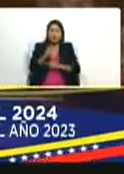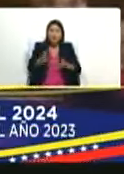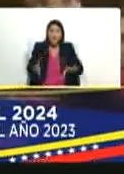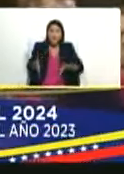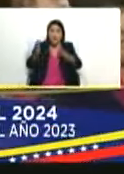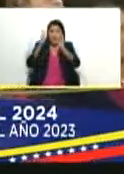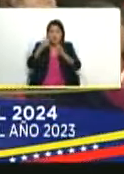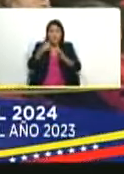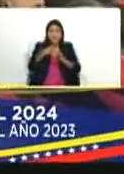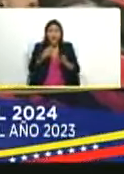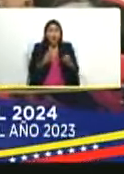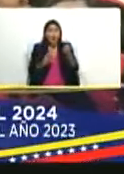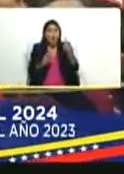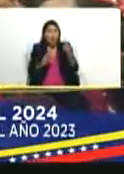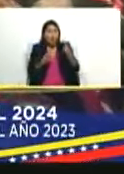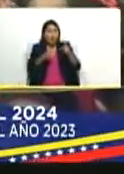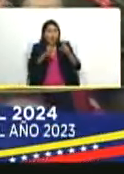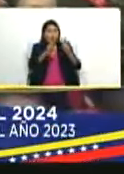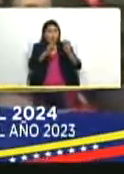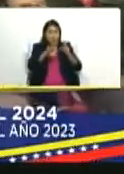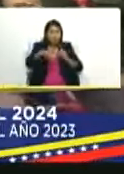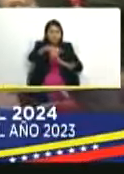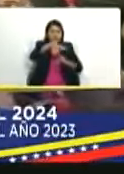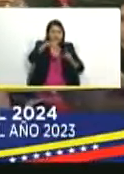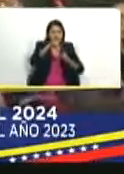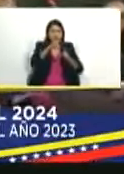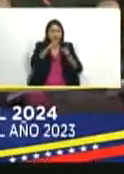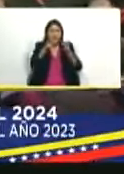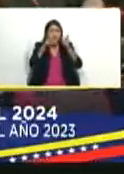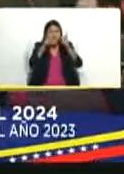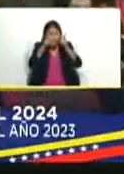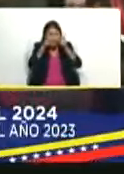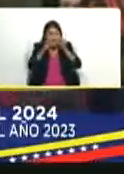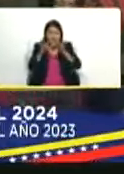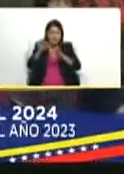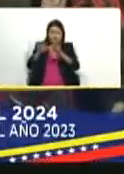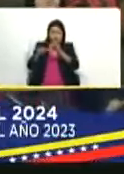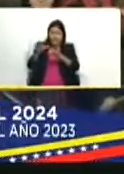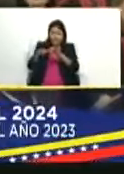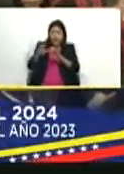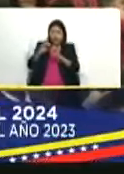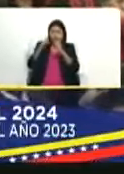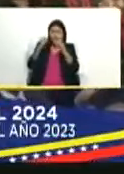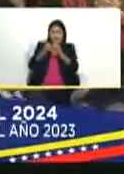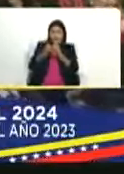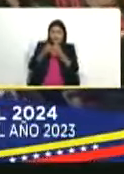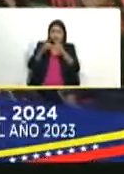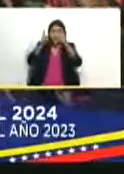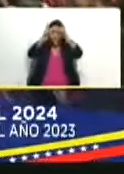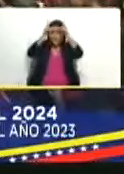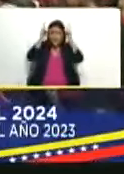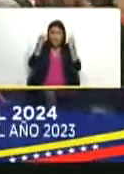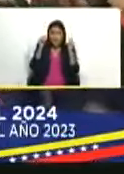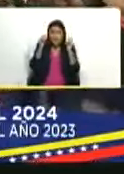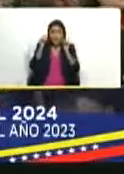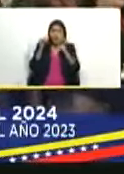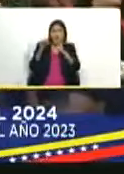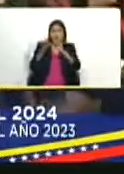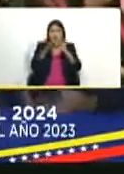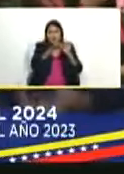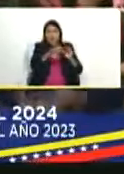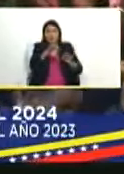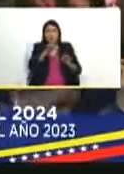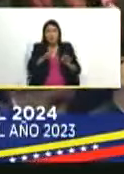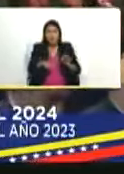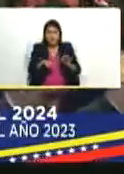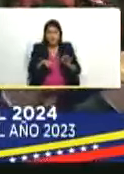nuevos espacios comprendidos en salas de audiencia, salas de telemática, oficinas de enlace, salas de enfermería, que permitirán optimizar la